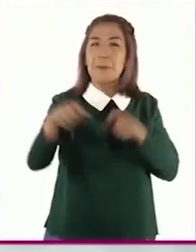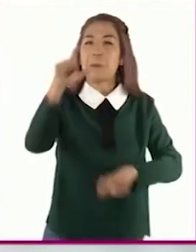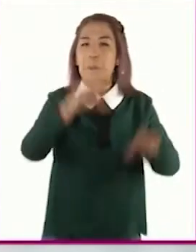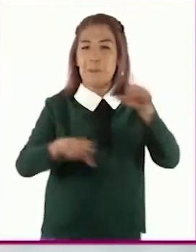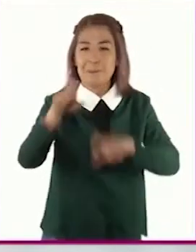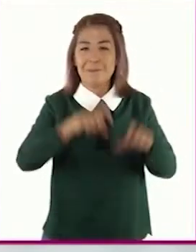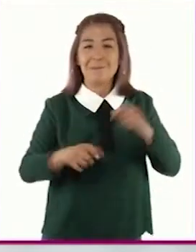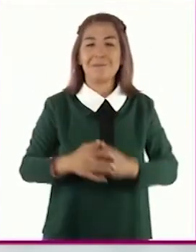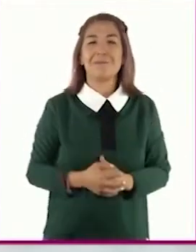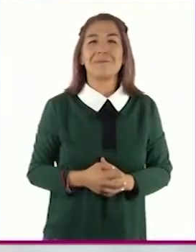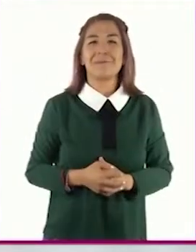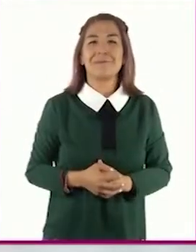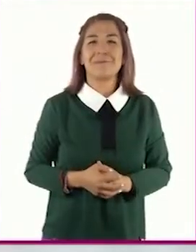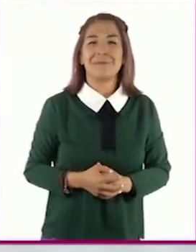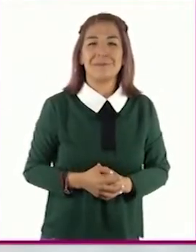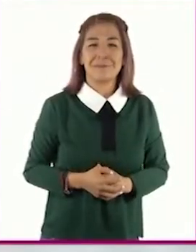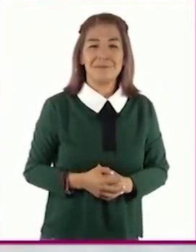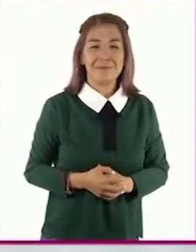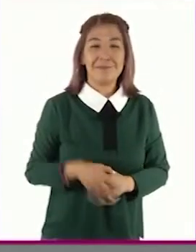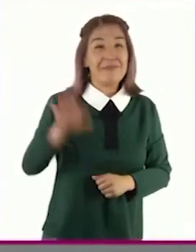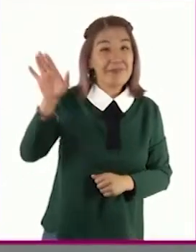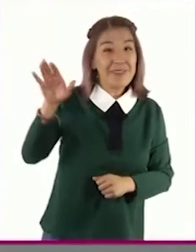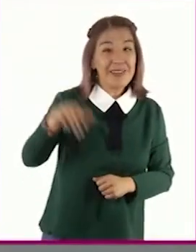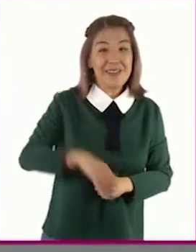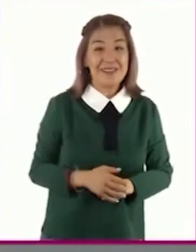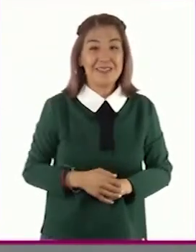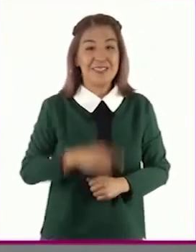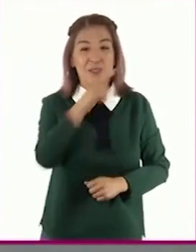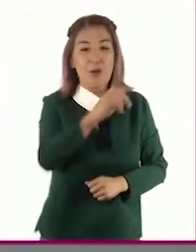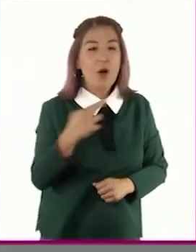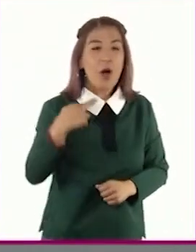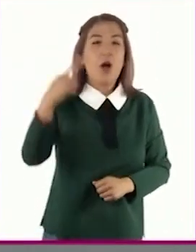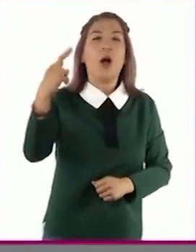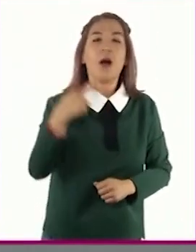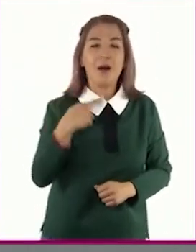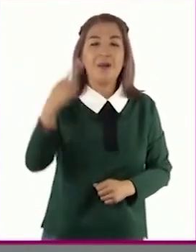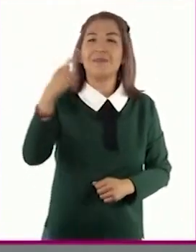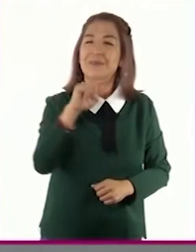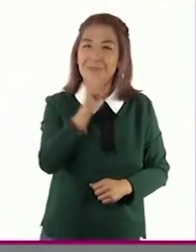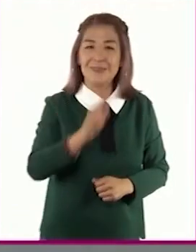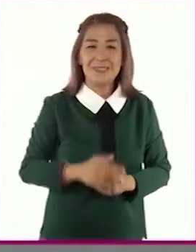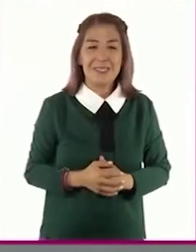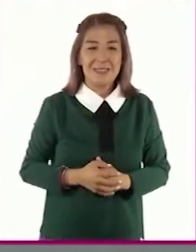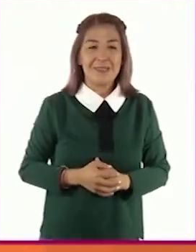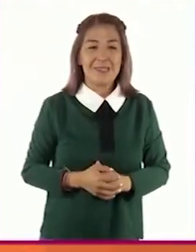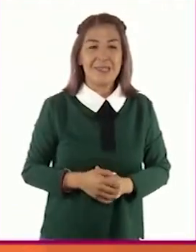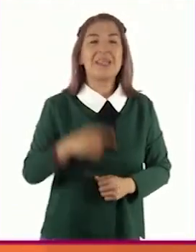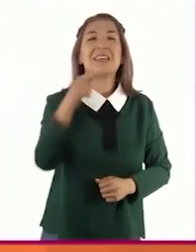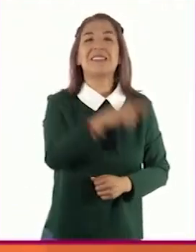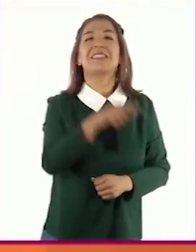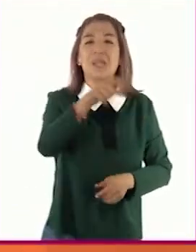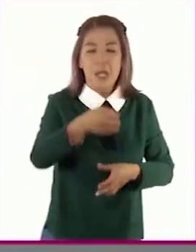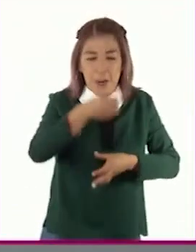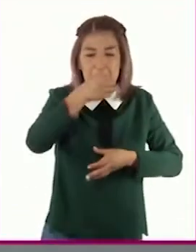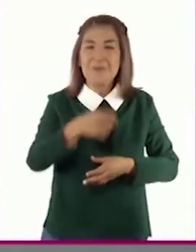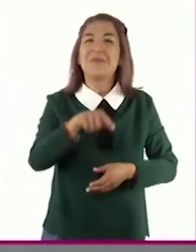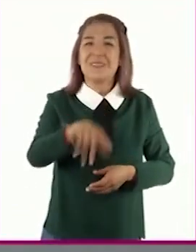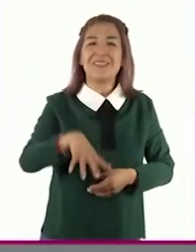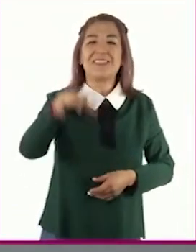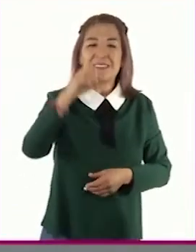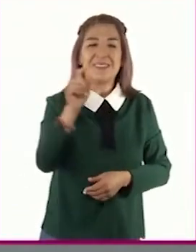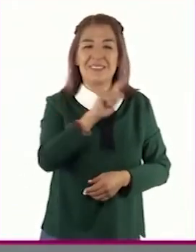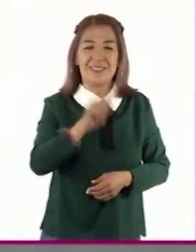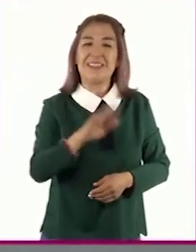químicas. Jefe, deje de roncar. ¿Cuál roncar? No, es que estaba inhalando. Deje de